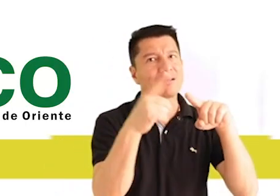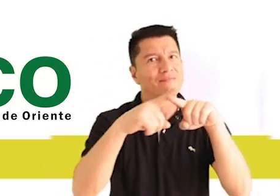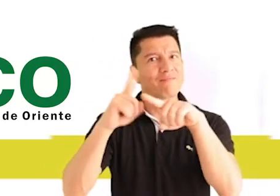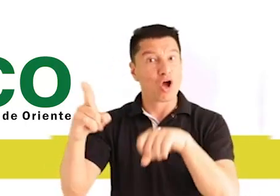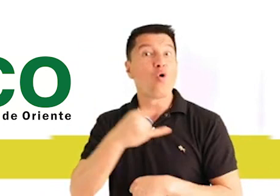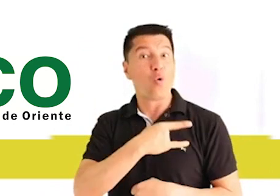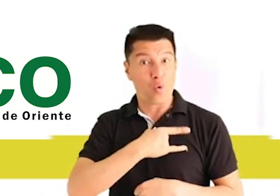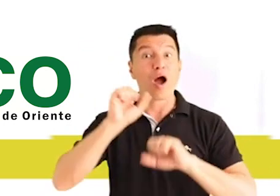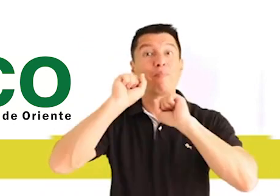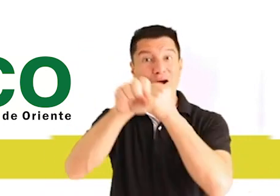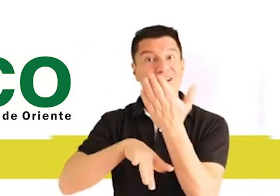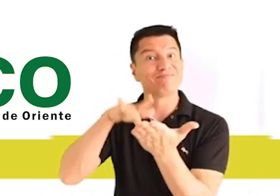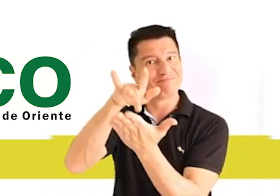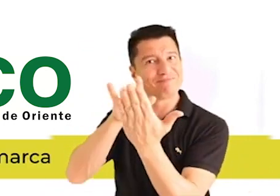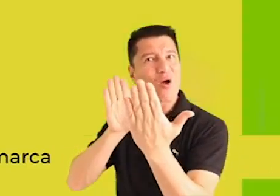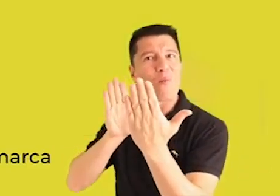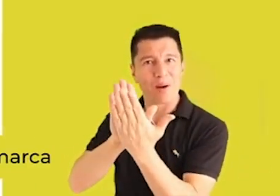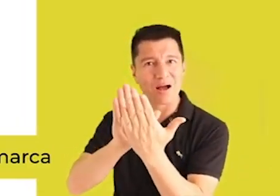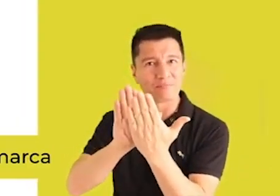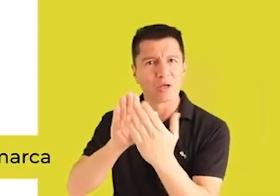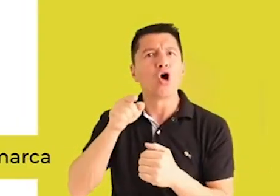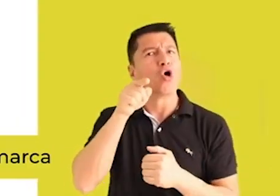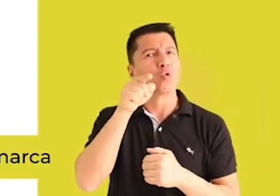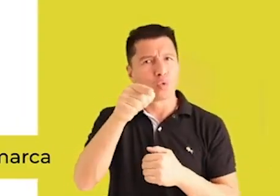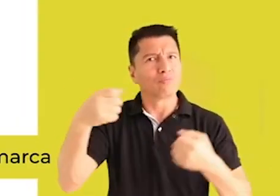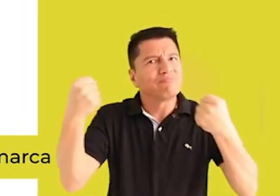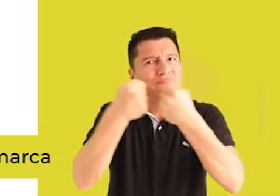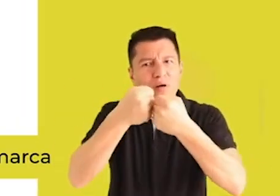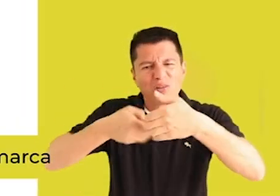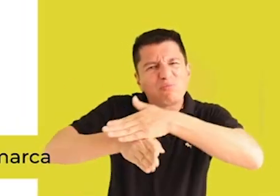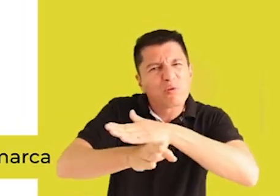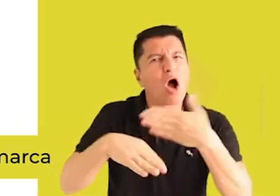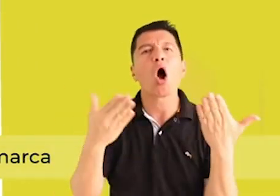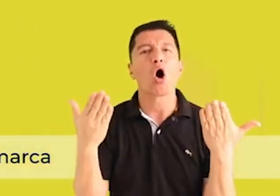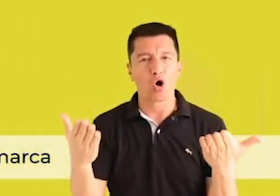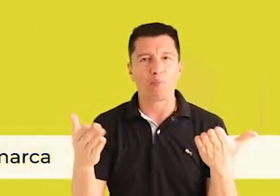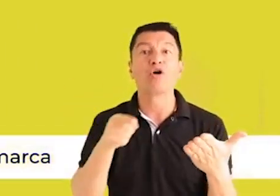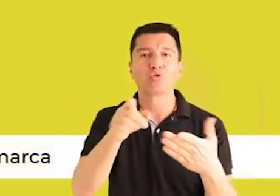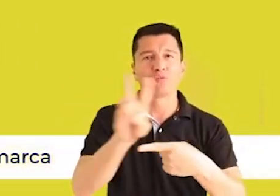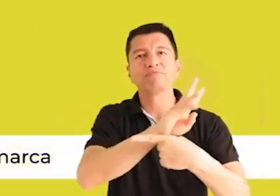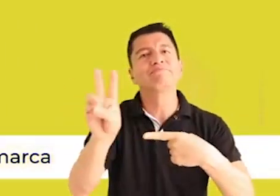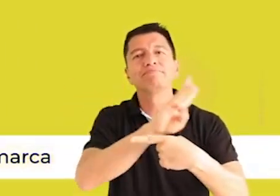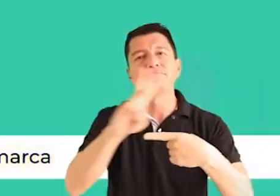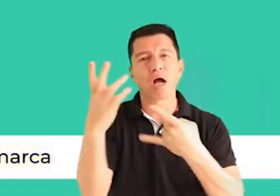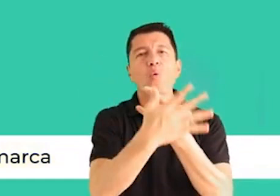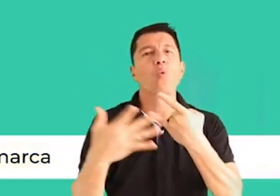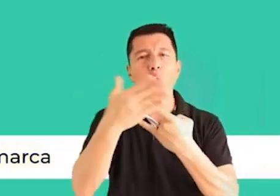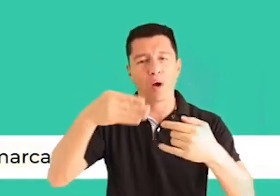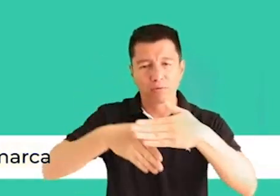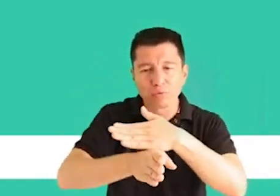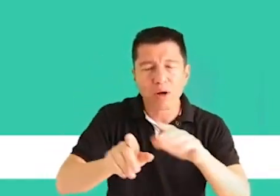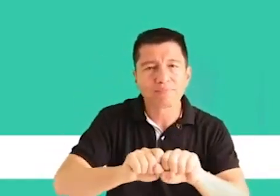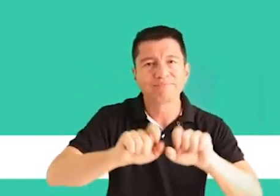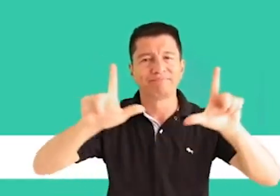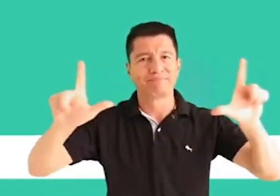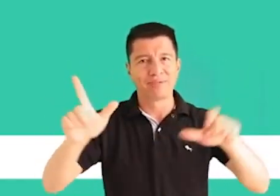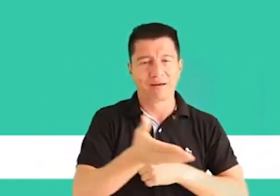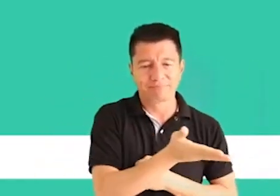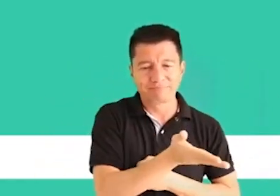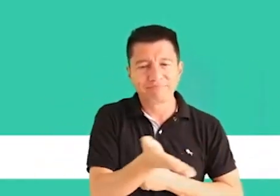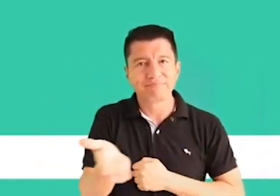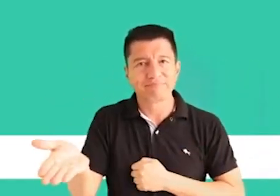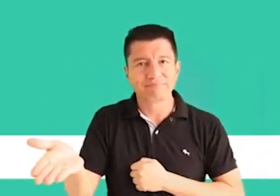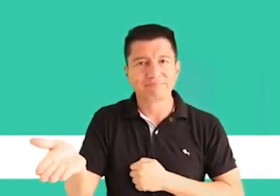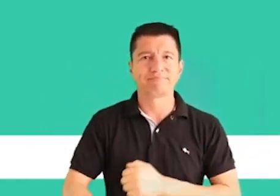docena de diferentes instituciones. Para acceder a las alianzas, ingresa a la página de la Biblioteca de la U Cundinamarca,